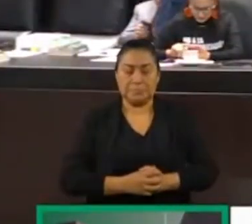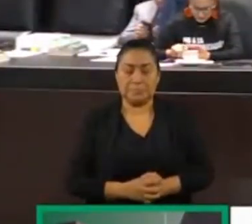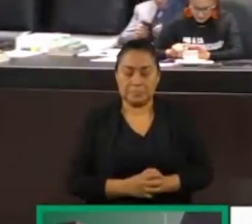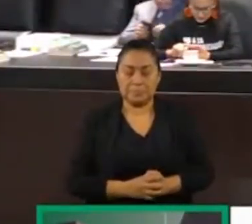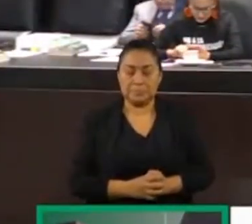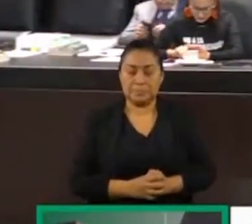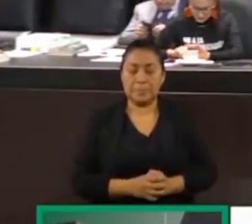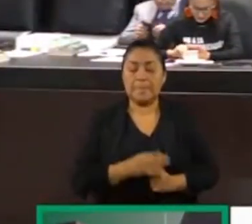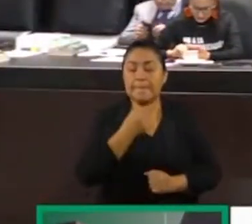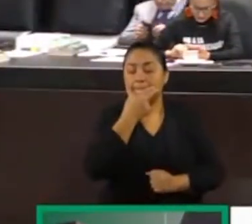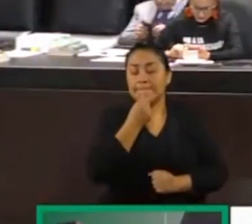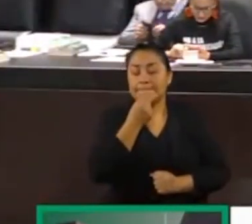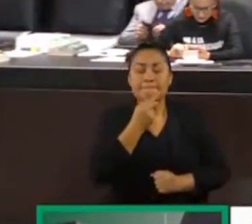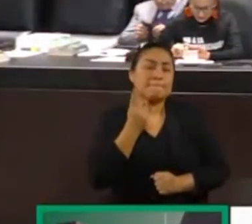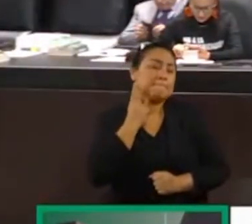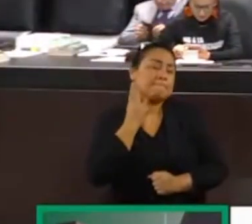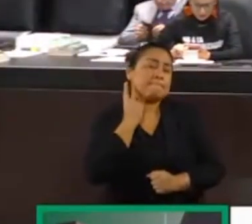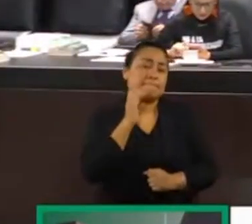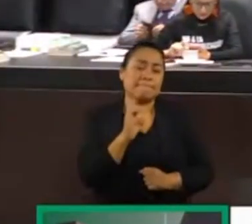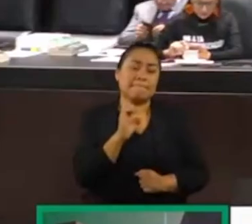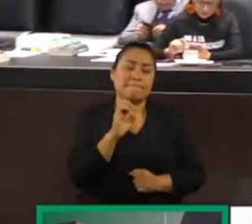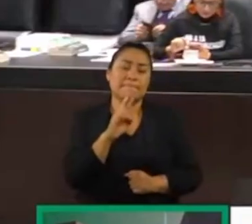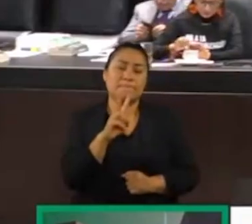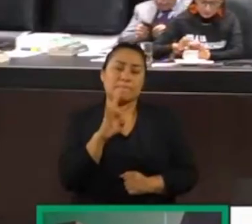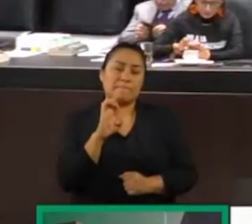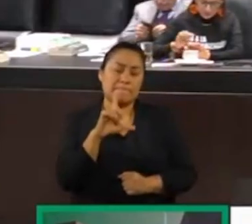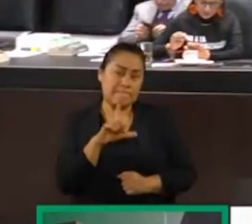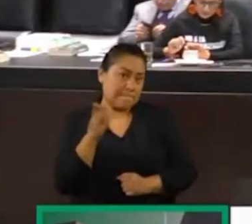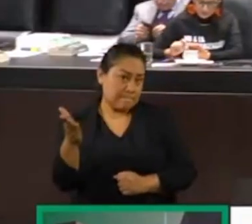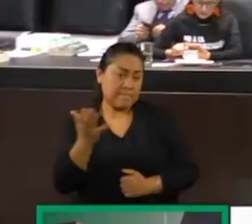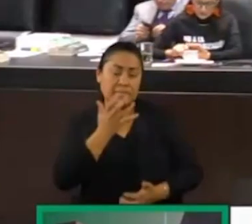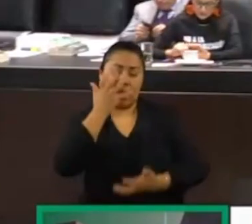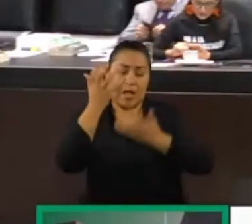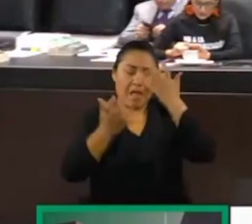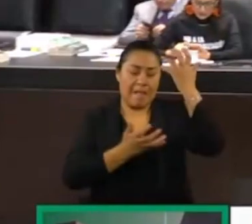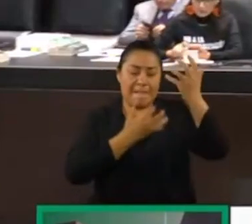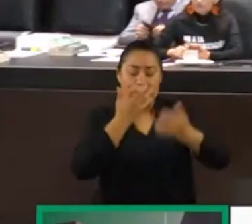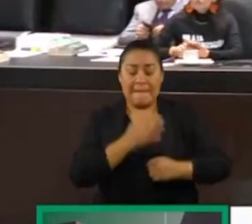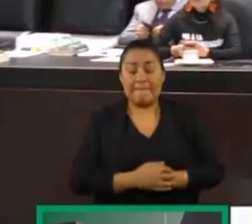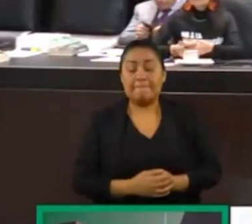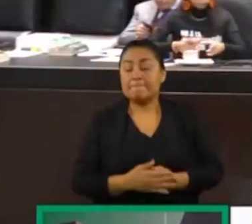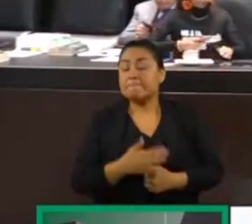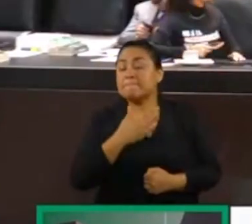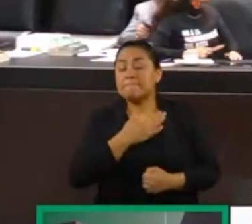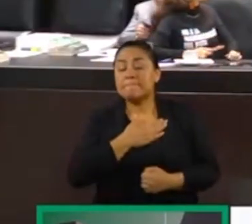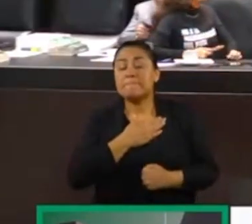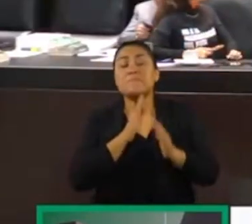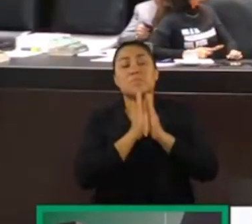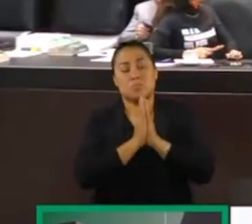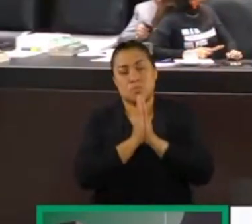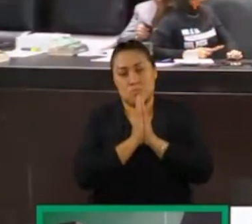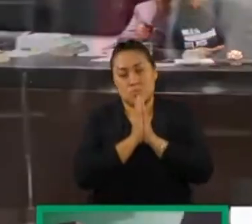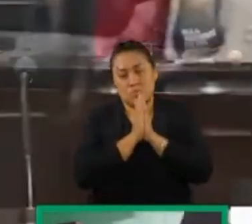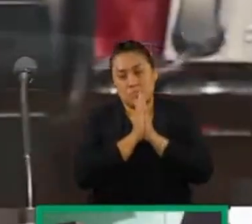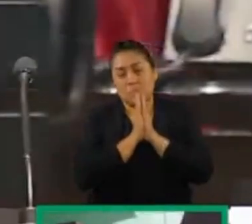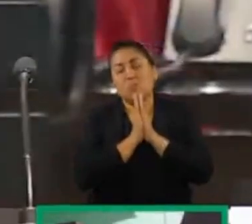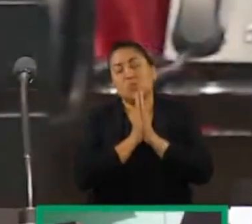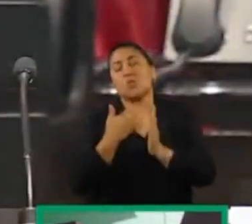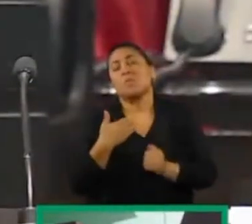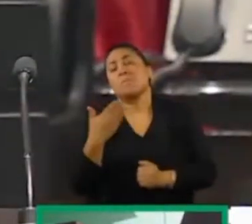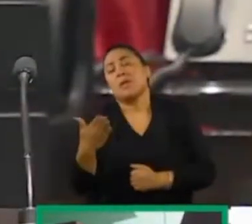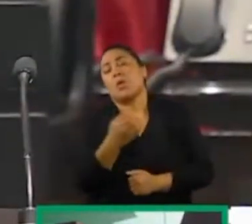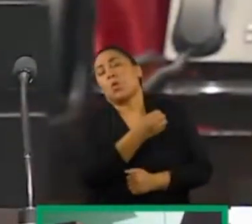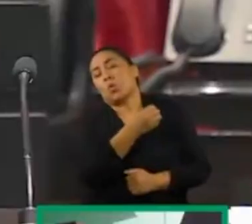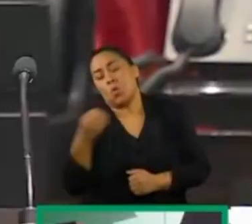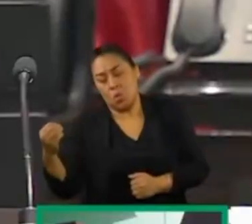El diputado Erubiel Alonso está gritando, solicitando una moción de orden, pero